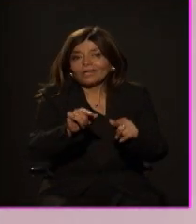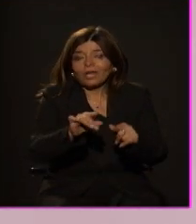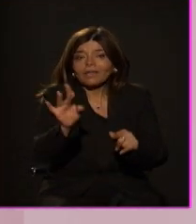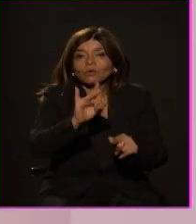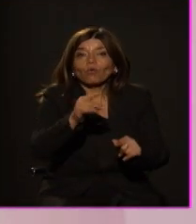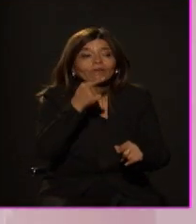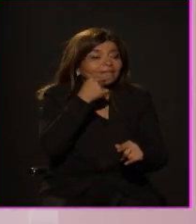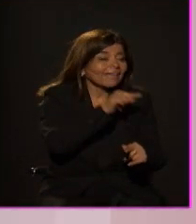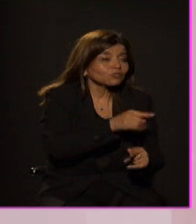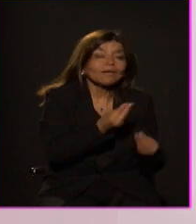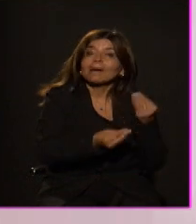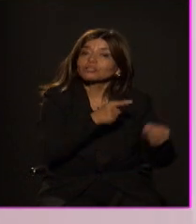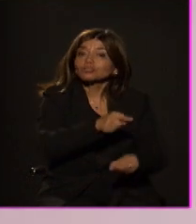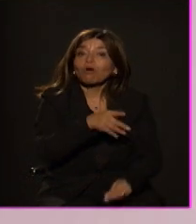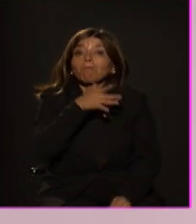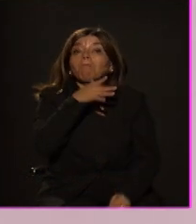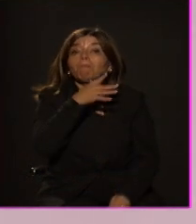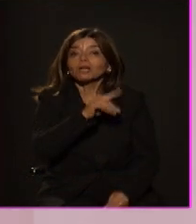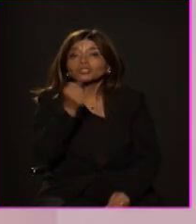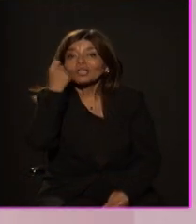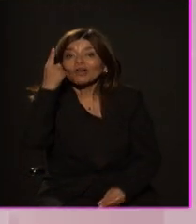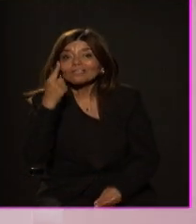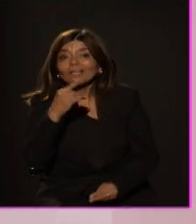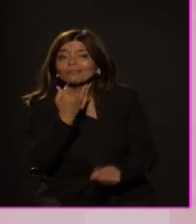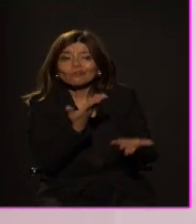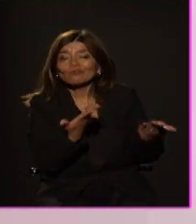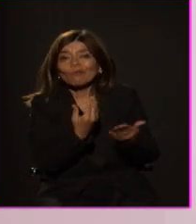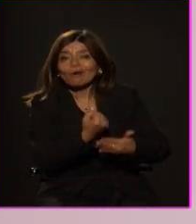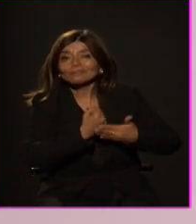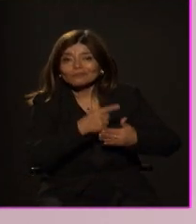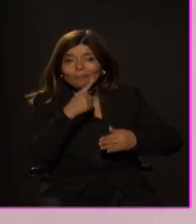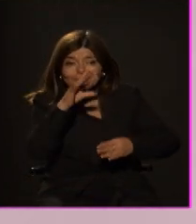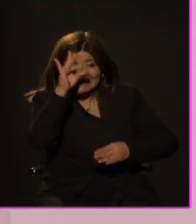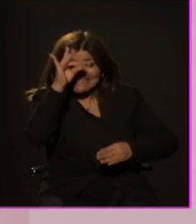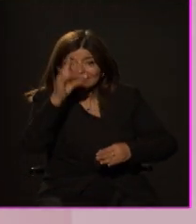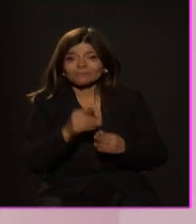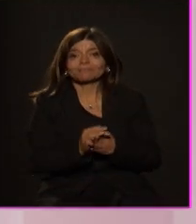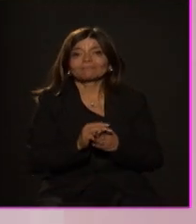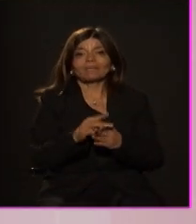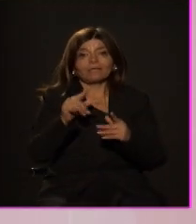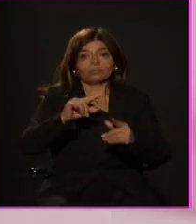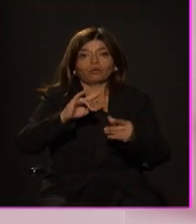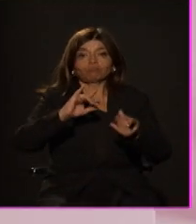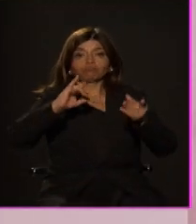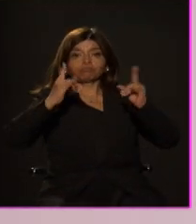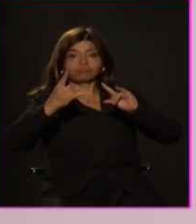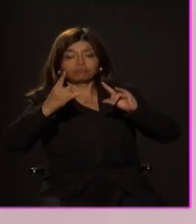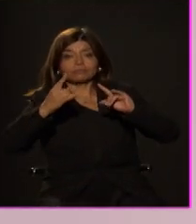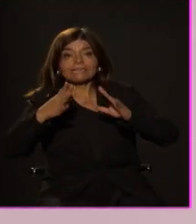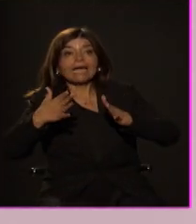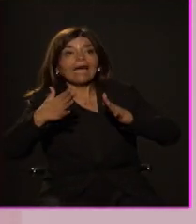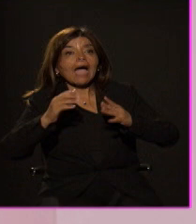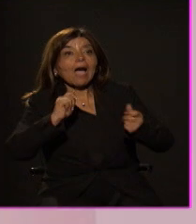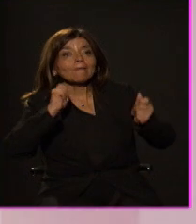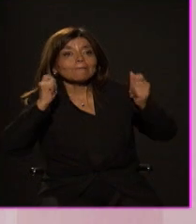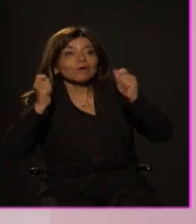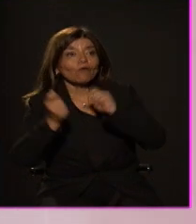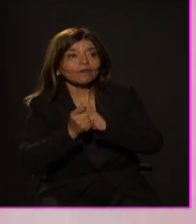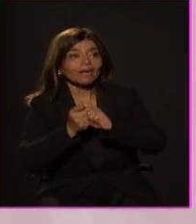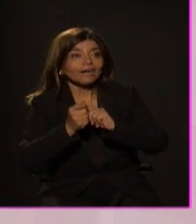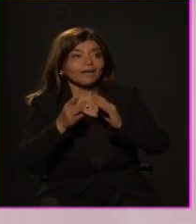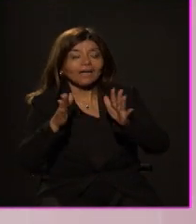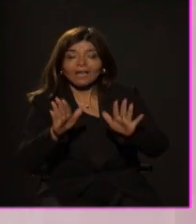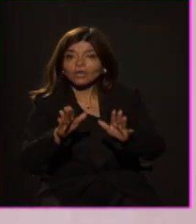este misterio? Y básicamente lo que estamos haciendo es mover a los astrónomos a niveles de abstracción mayores, porque no es posible